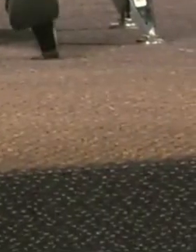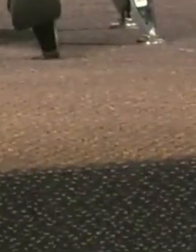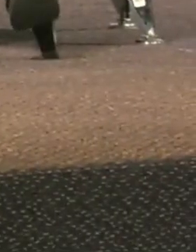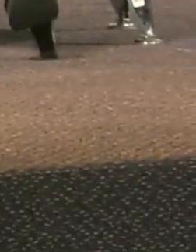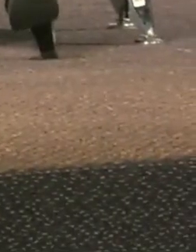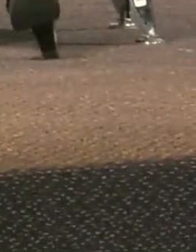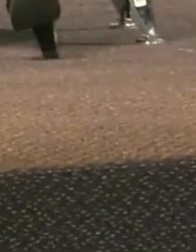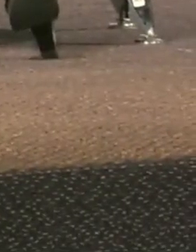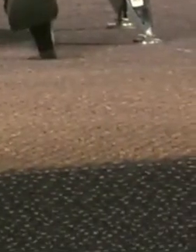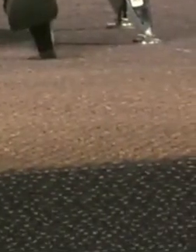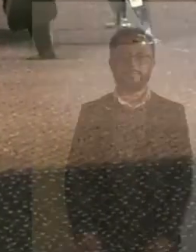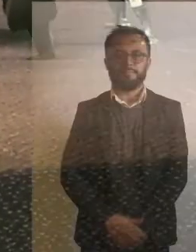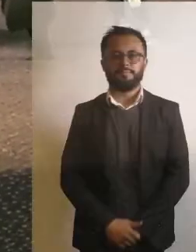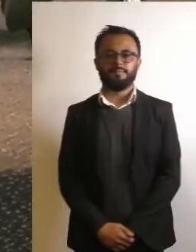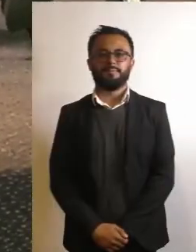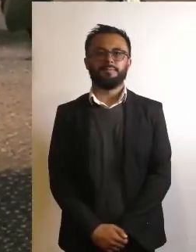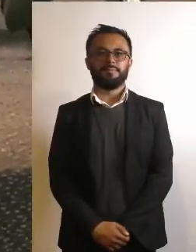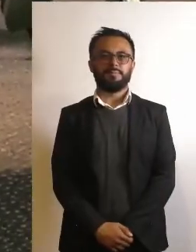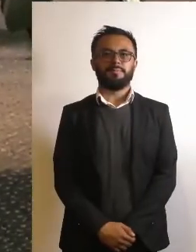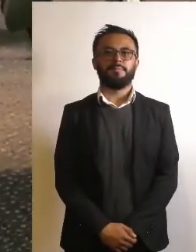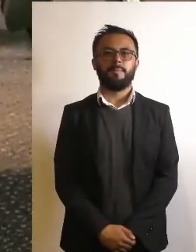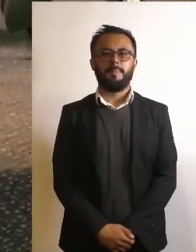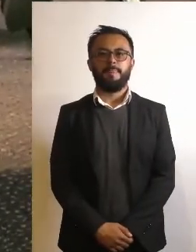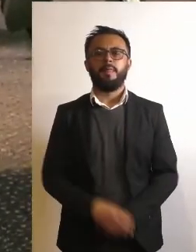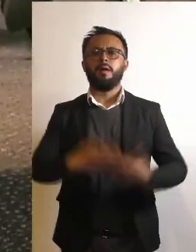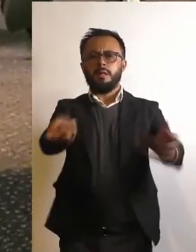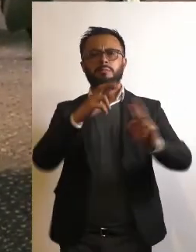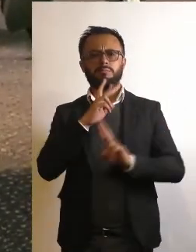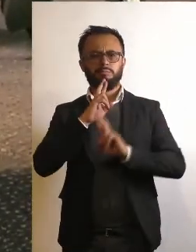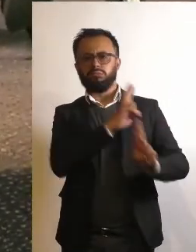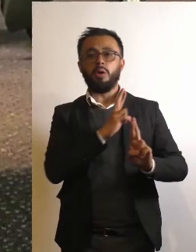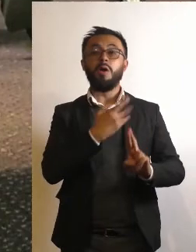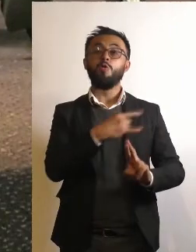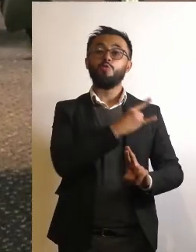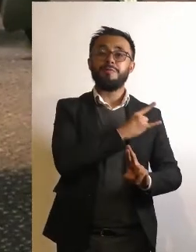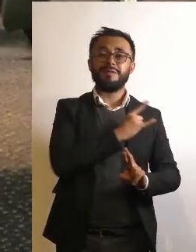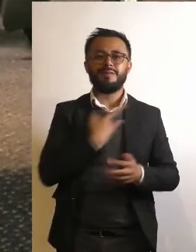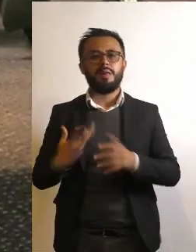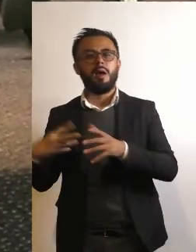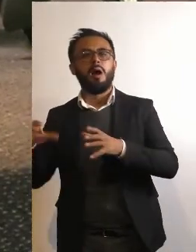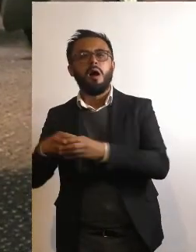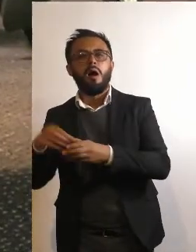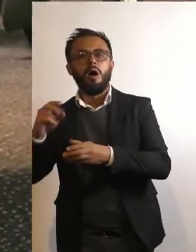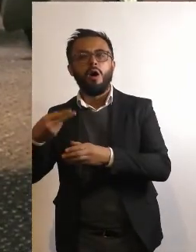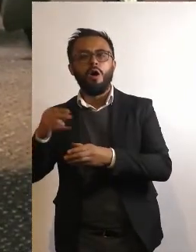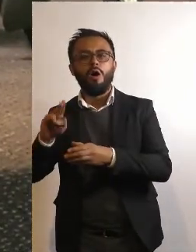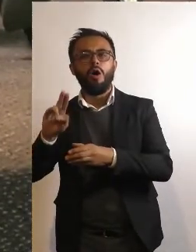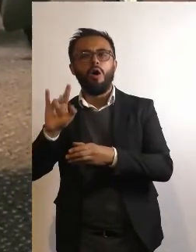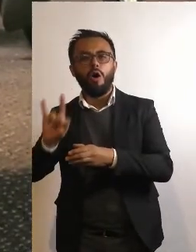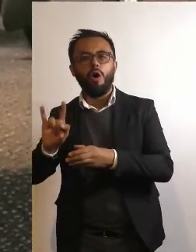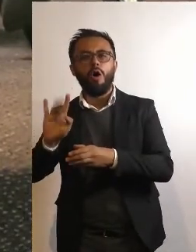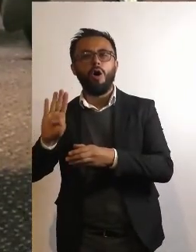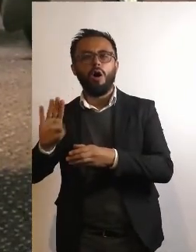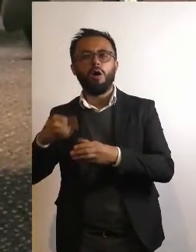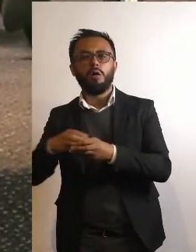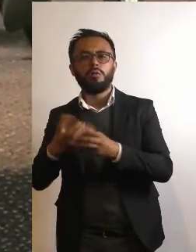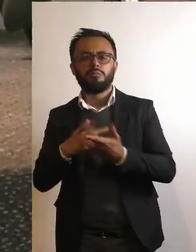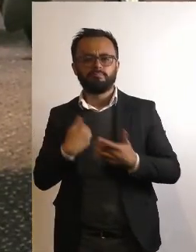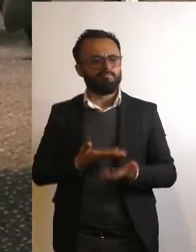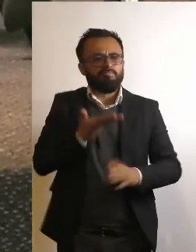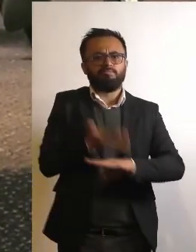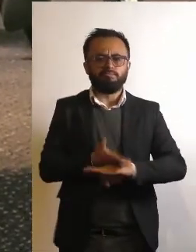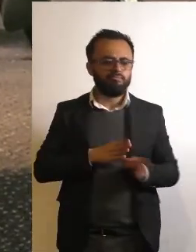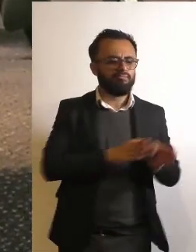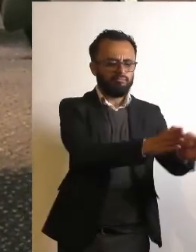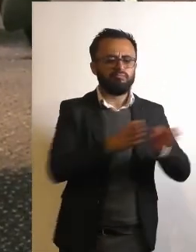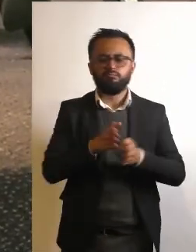en la universidad, desde el Hub y la universidad se ha planteado unos lineamientos. Nosotros tenemos cuatro pilares, que es innovar,